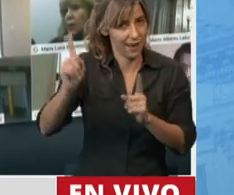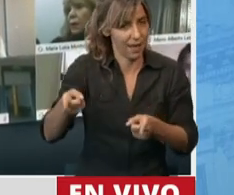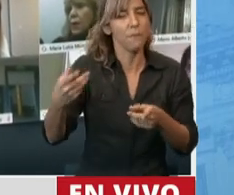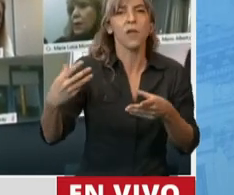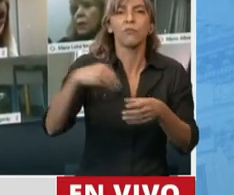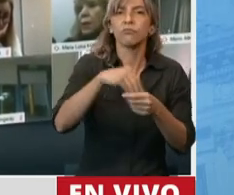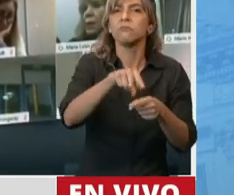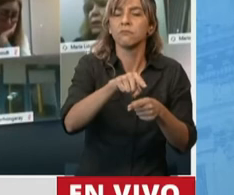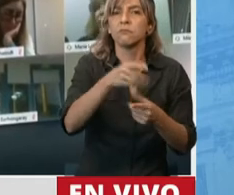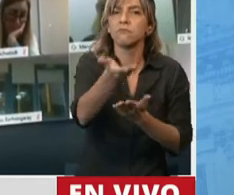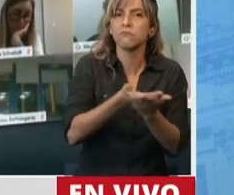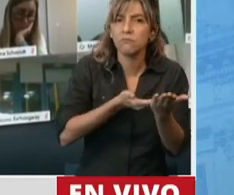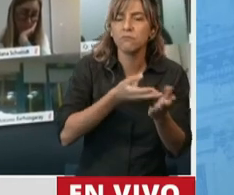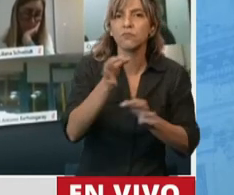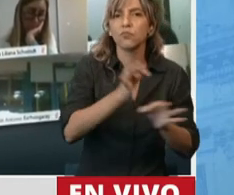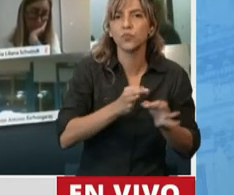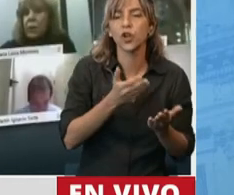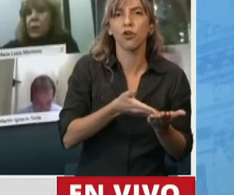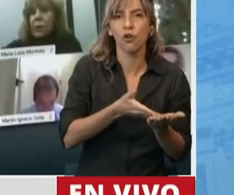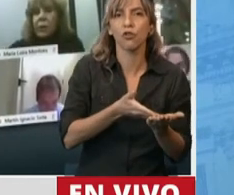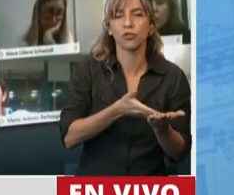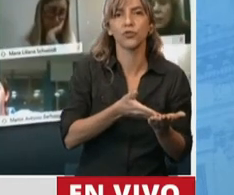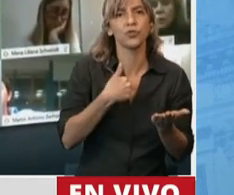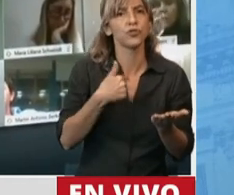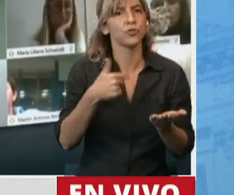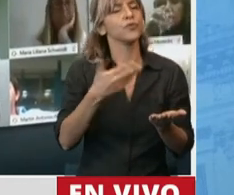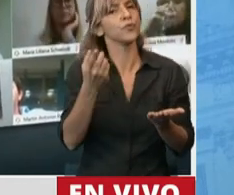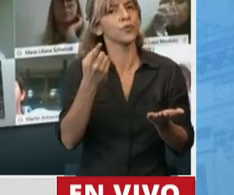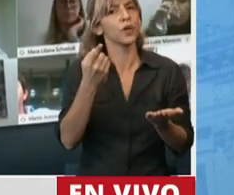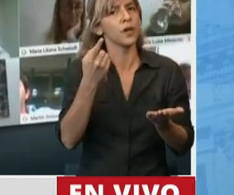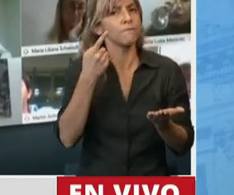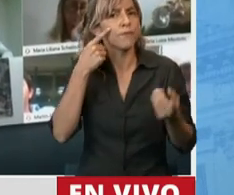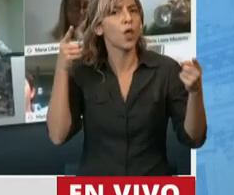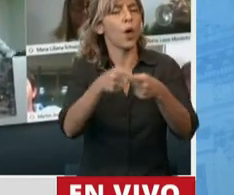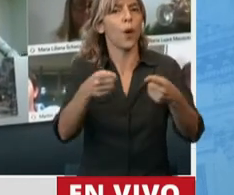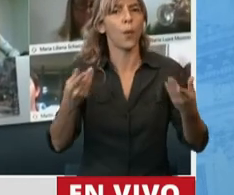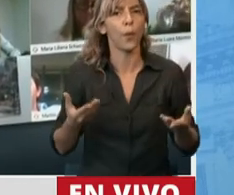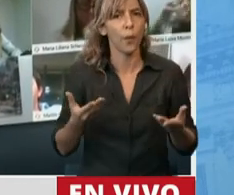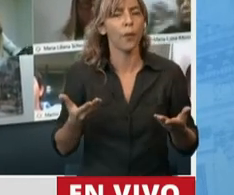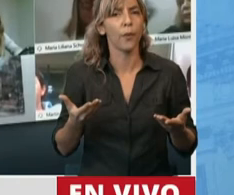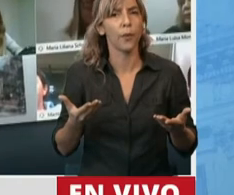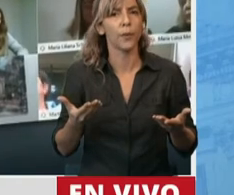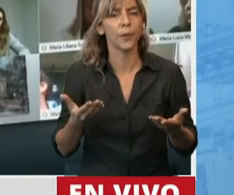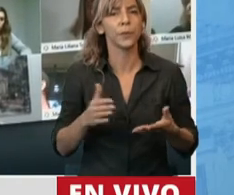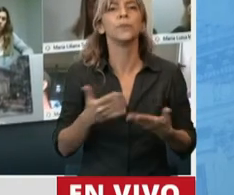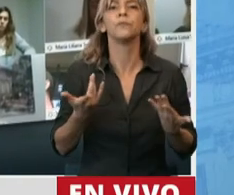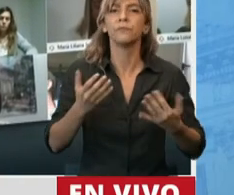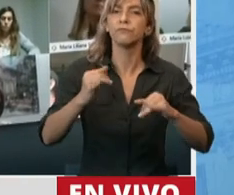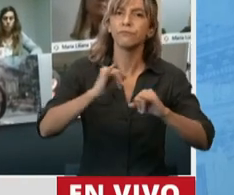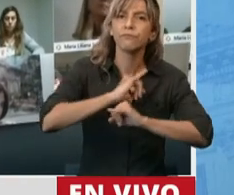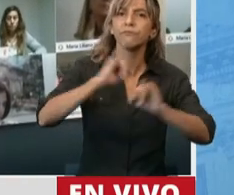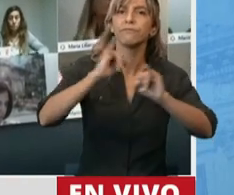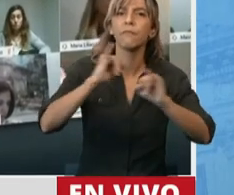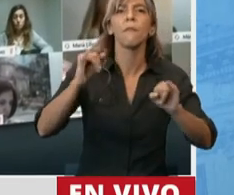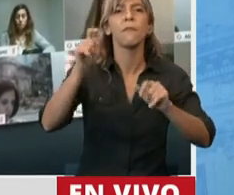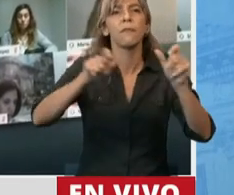Un proyecto que presenta con el fin de justamente de fomentar la donación,